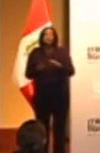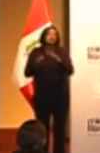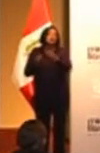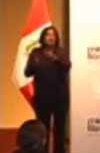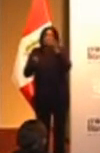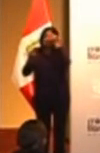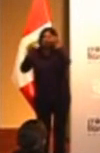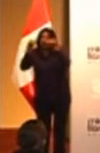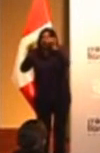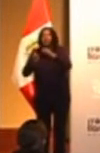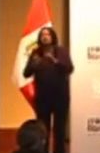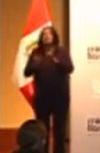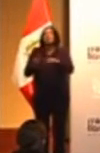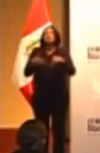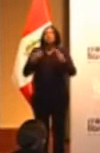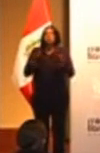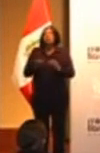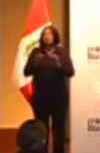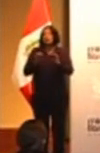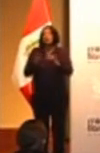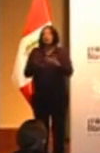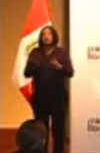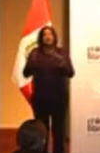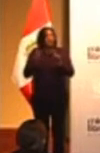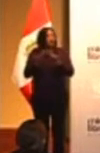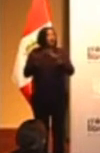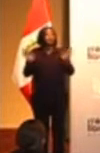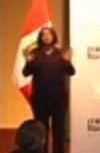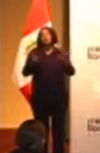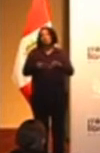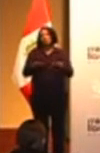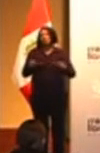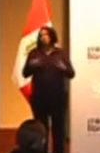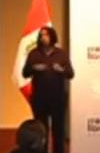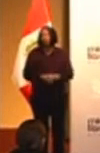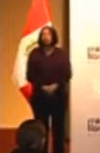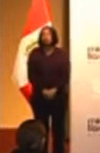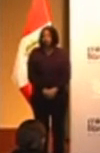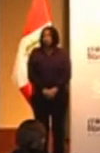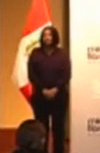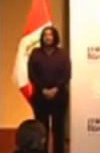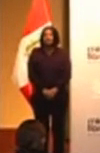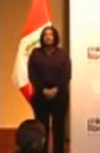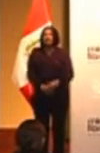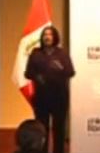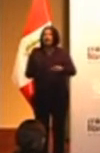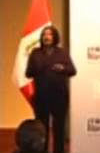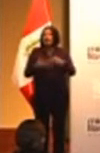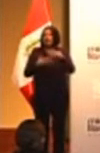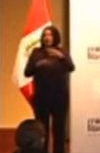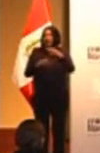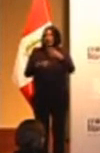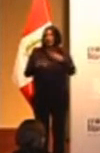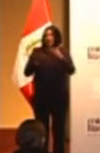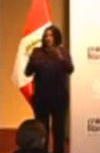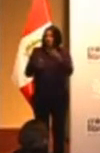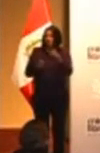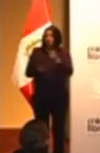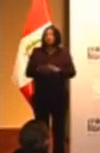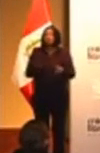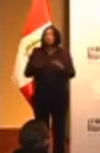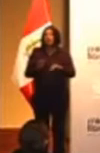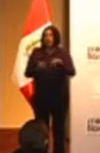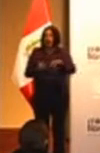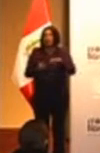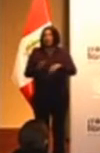hacer para poder tener este aplicativo, las puertas están abiertas también. Es interesante porque el aplicativo, que tiene más